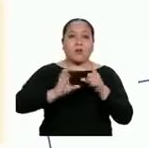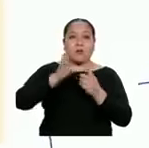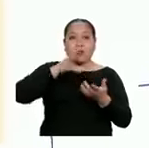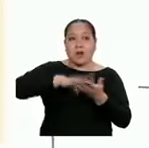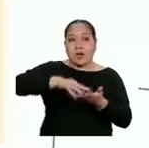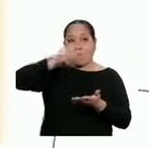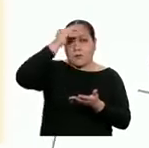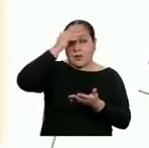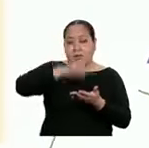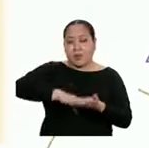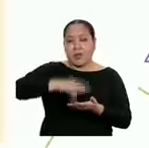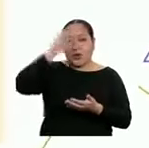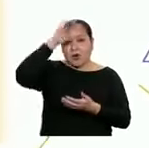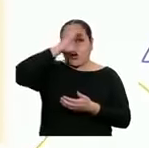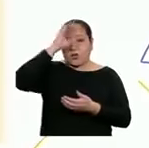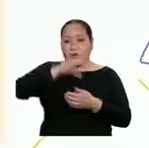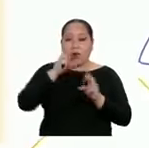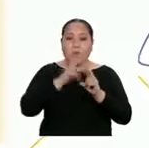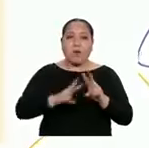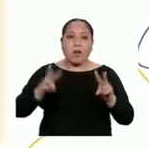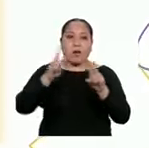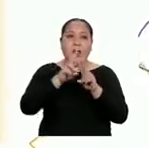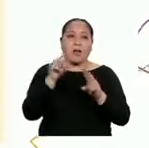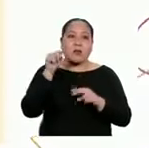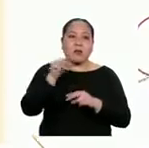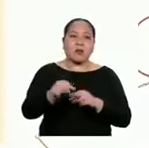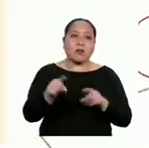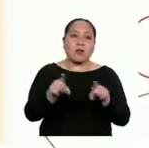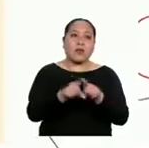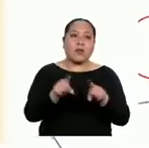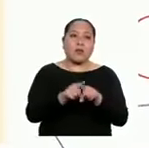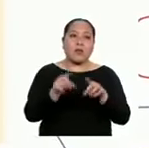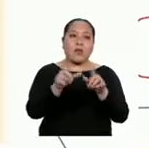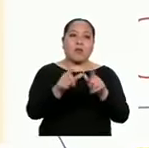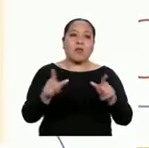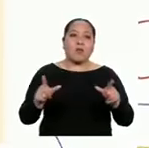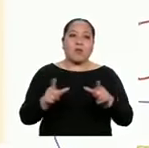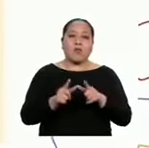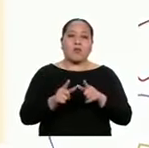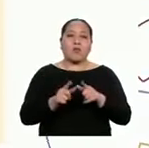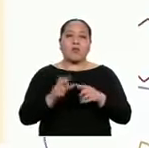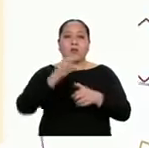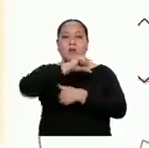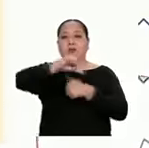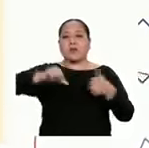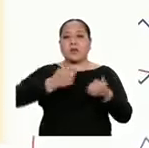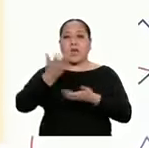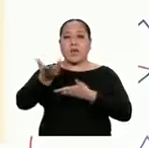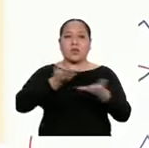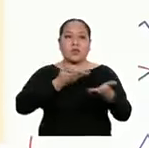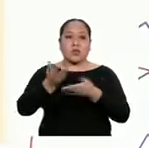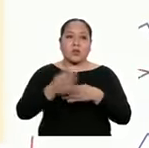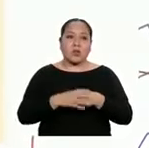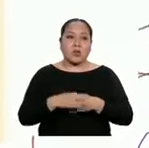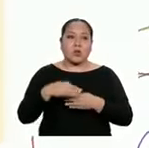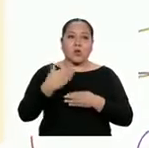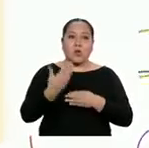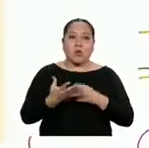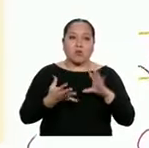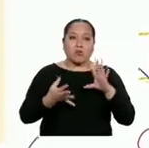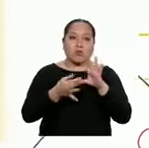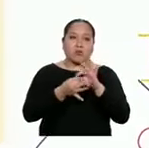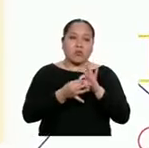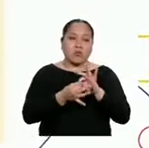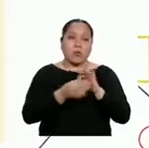aprende conocimiento, valores y termina diciendo que también es un espacio de socialización. Luego usa un